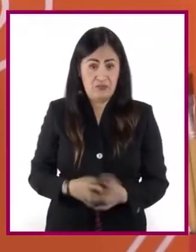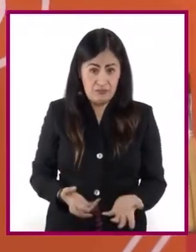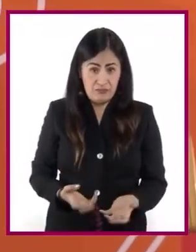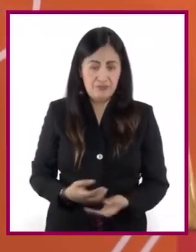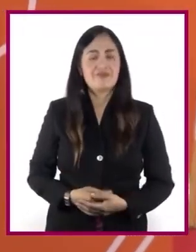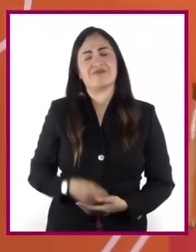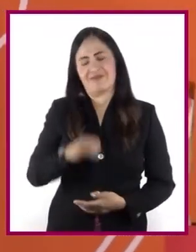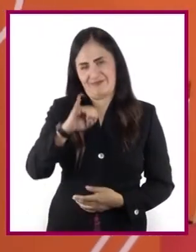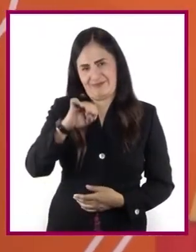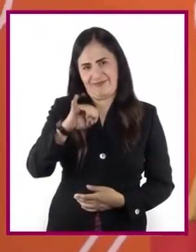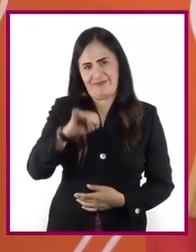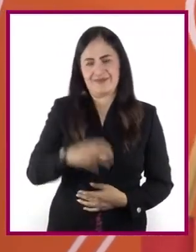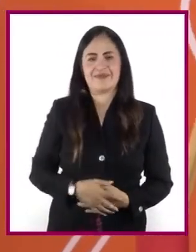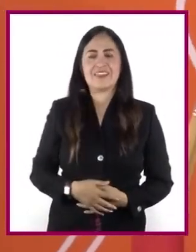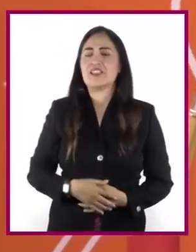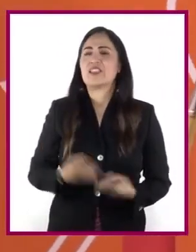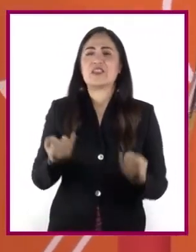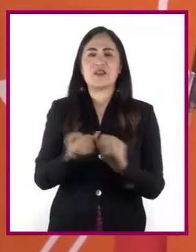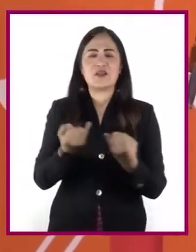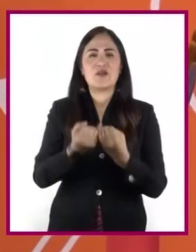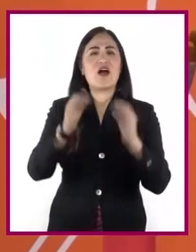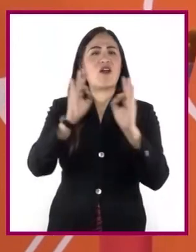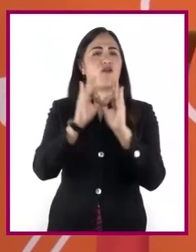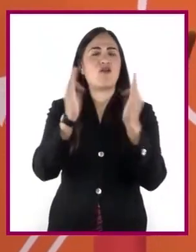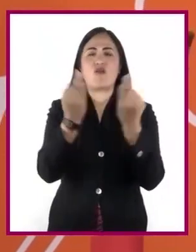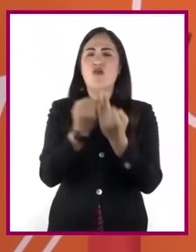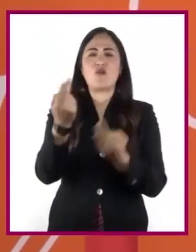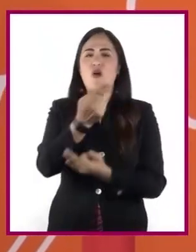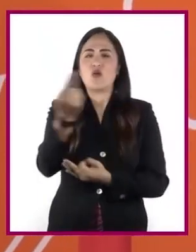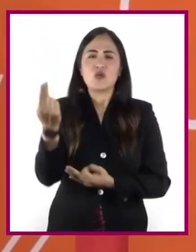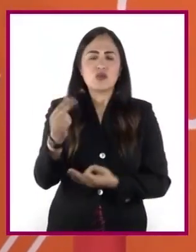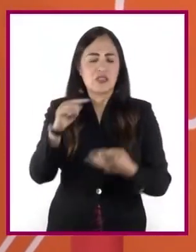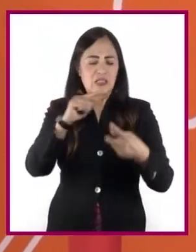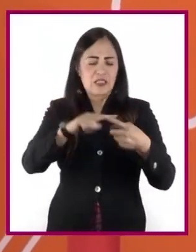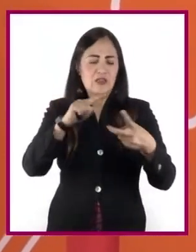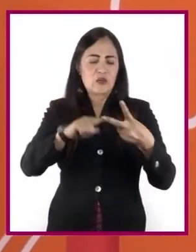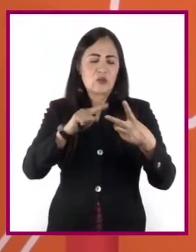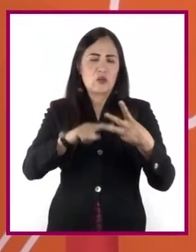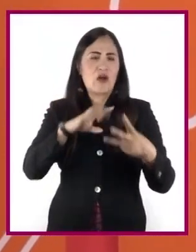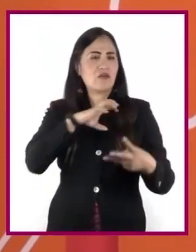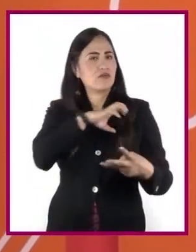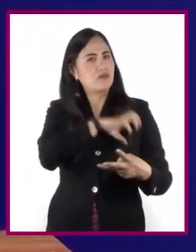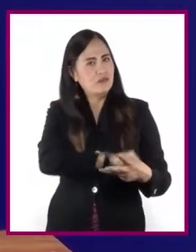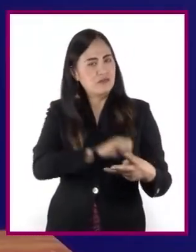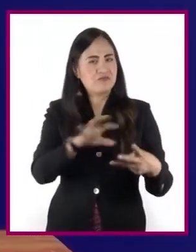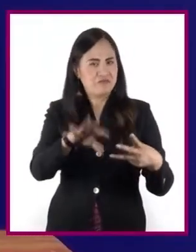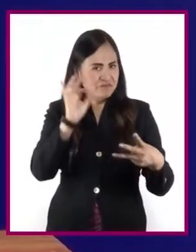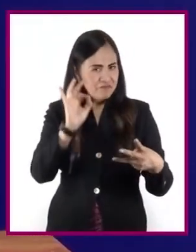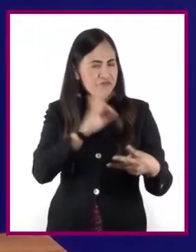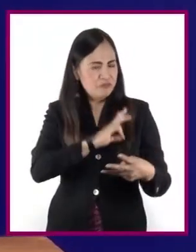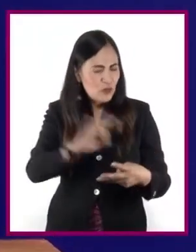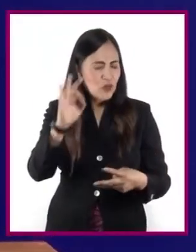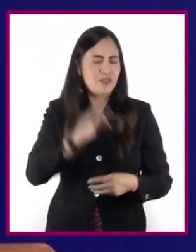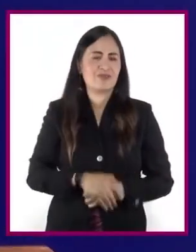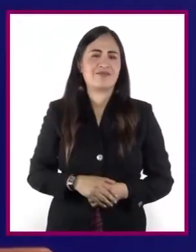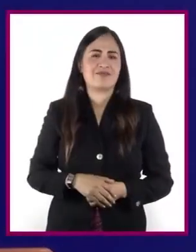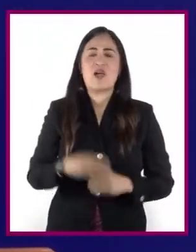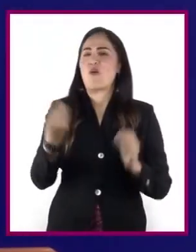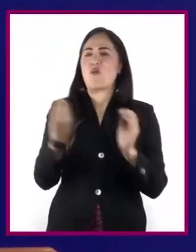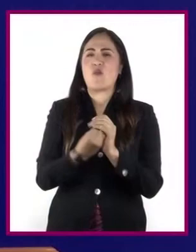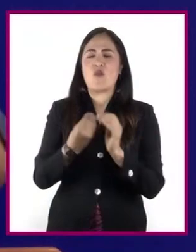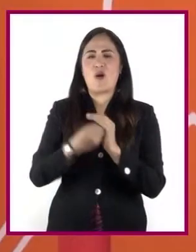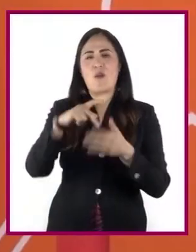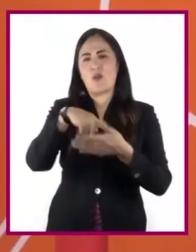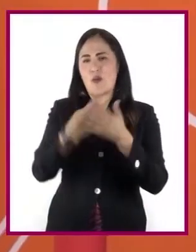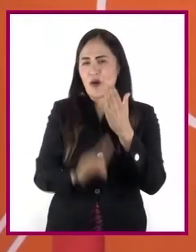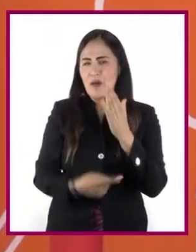Y lo mejor, pueden elegir el modelo que más les guste. Estamos por finalizar nuestra